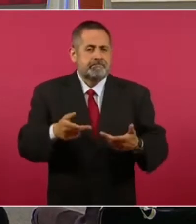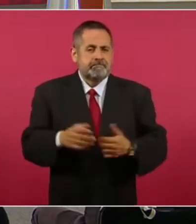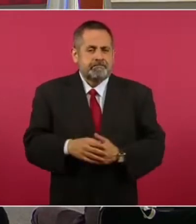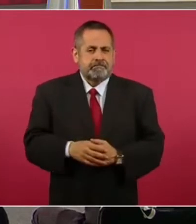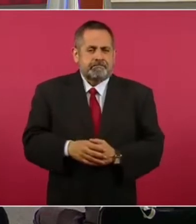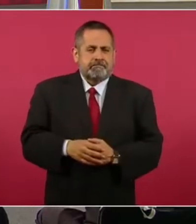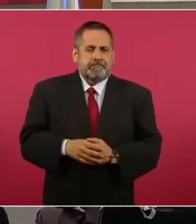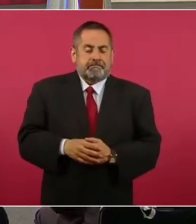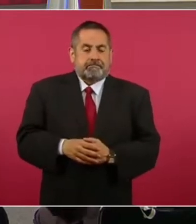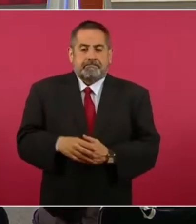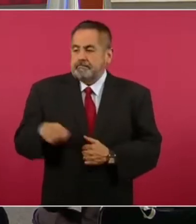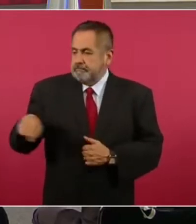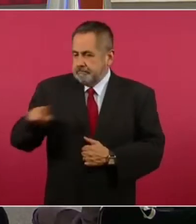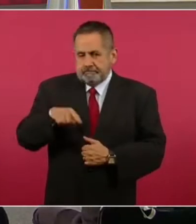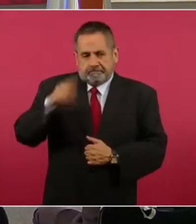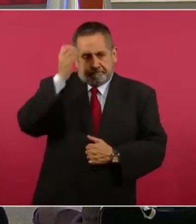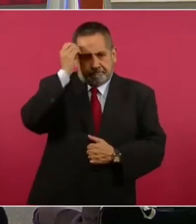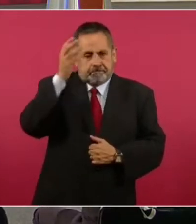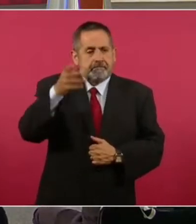porque todo eso se olvida.